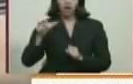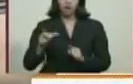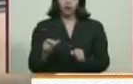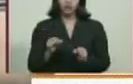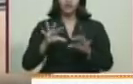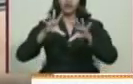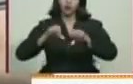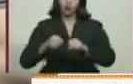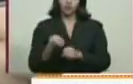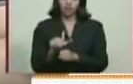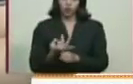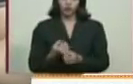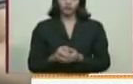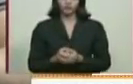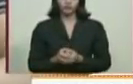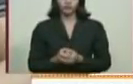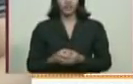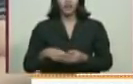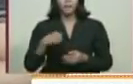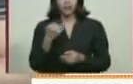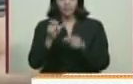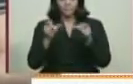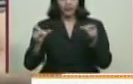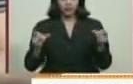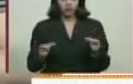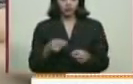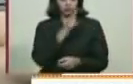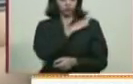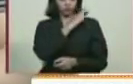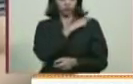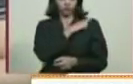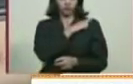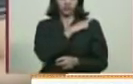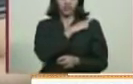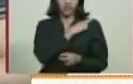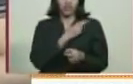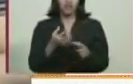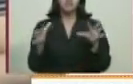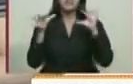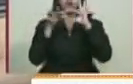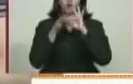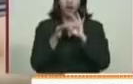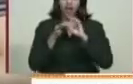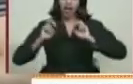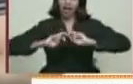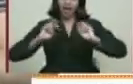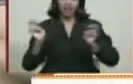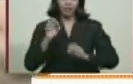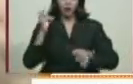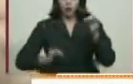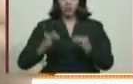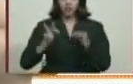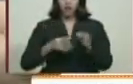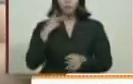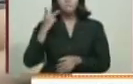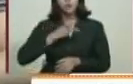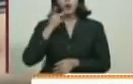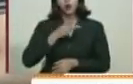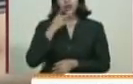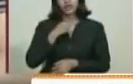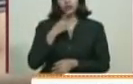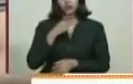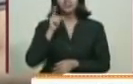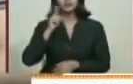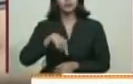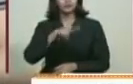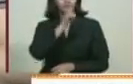República. Estaban las autoridades civiles vinculadas a temas judiciales, políticos. Y estaba el alto mando